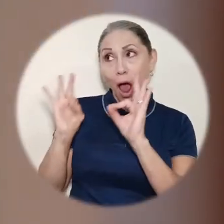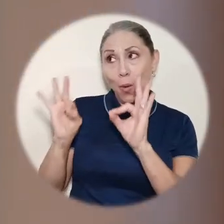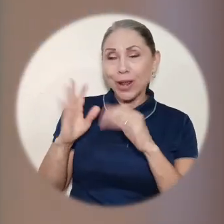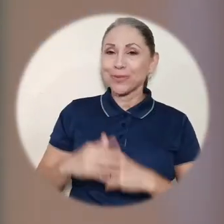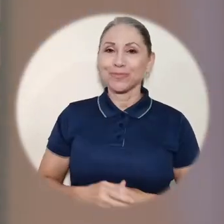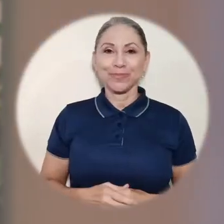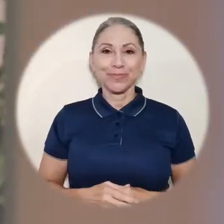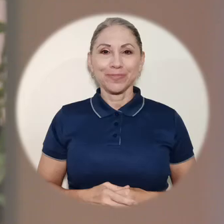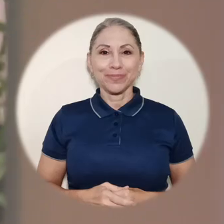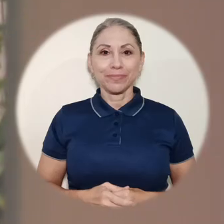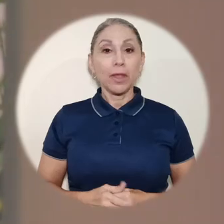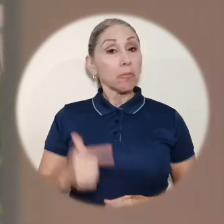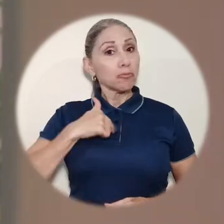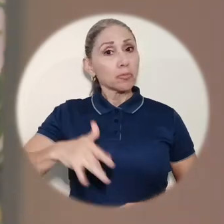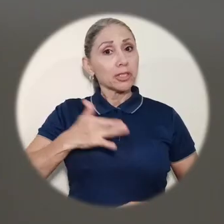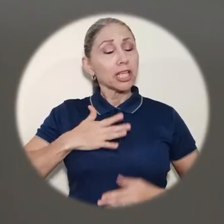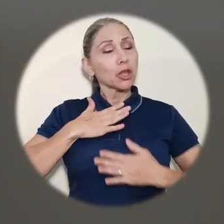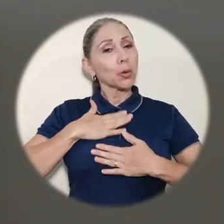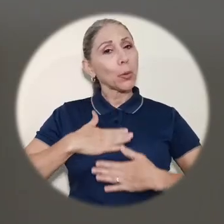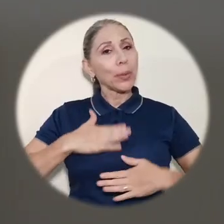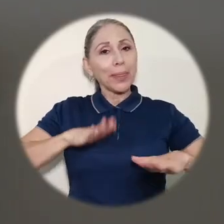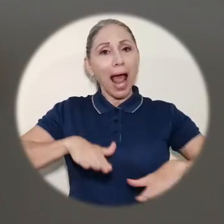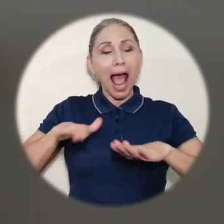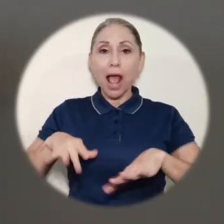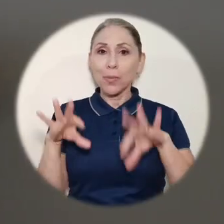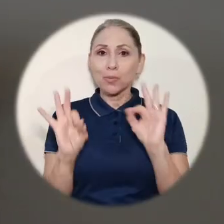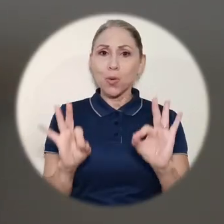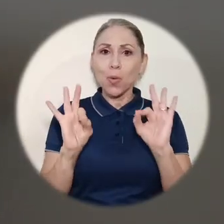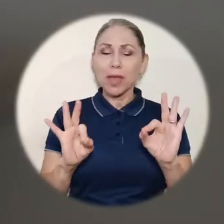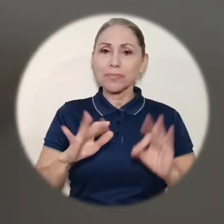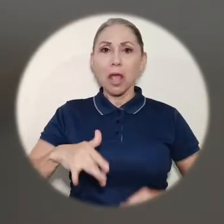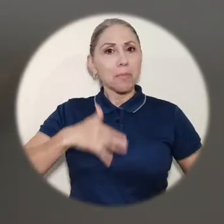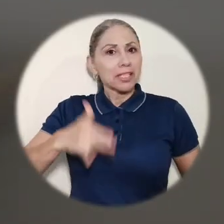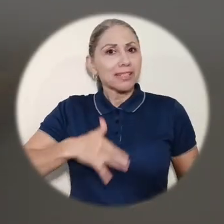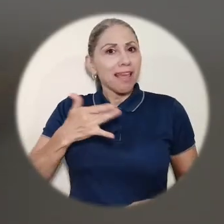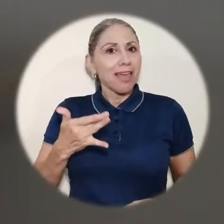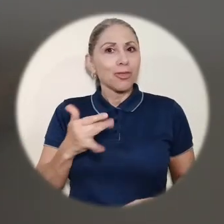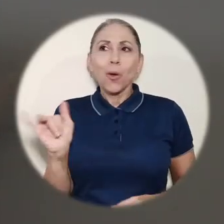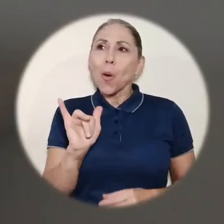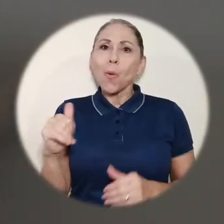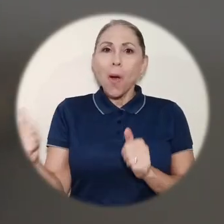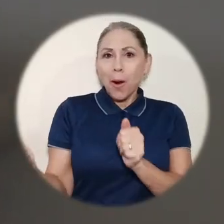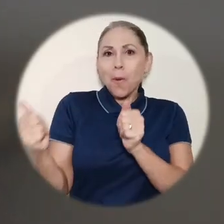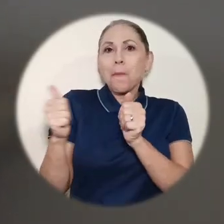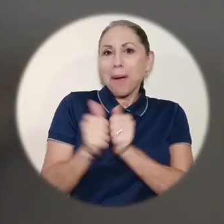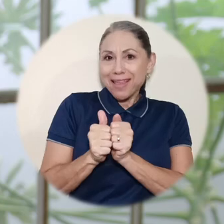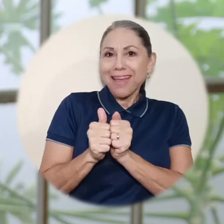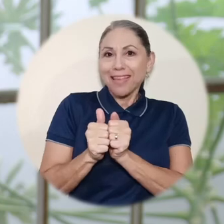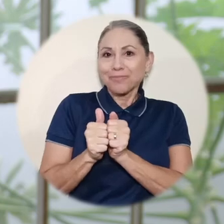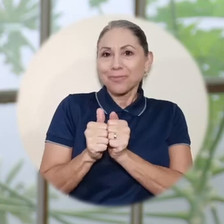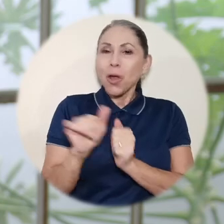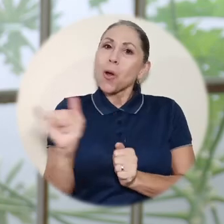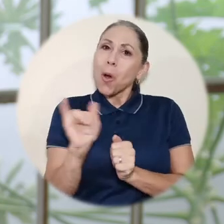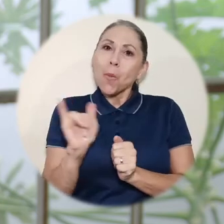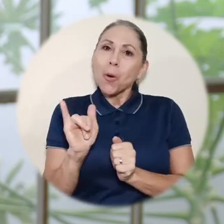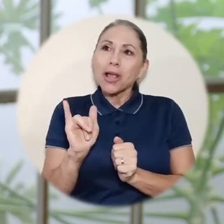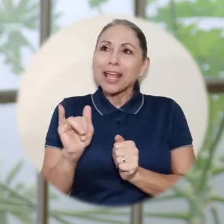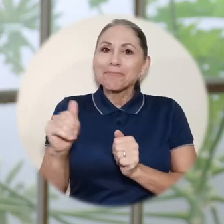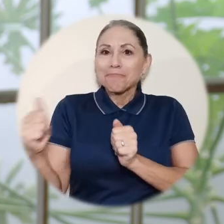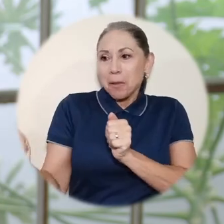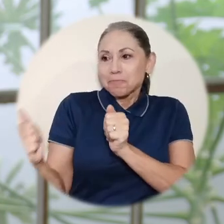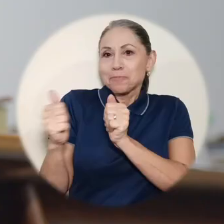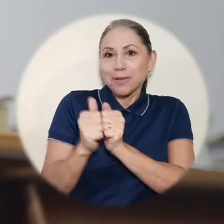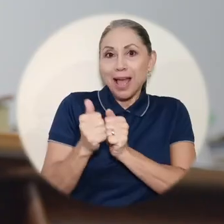Bueno. Yo me siento tranquila, muy bien, porque me siento como acompañada, como que tengo un acompañamiento hoy, que estaba